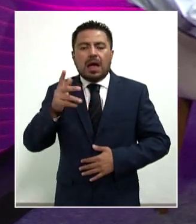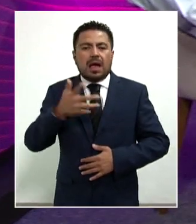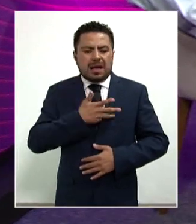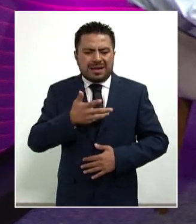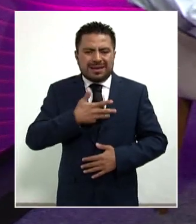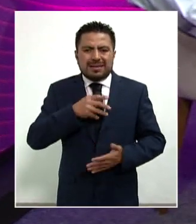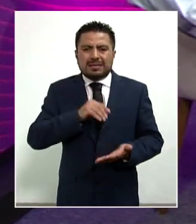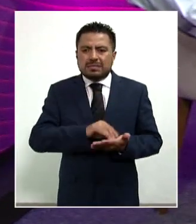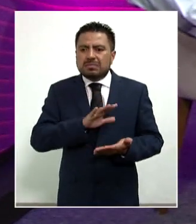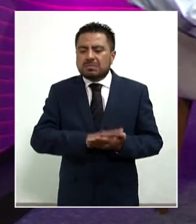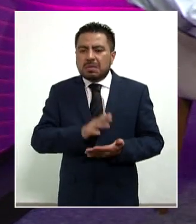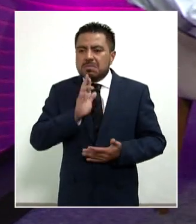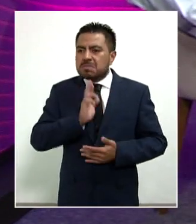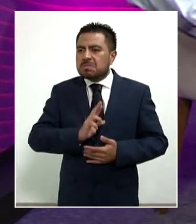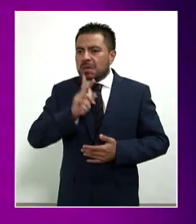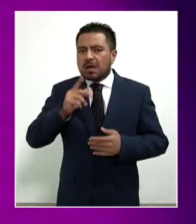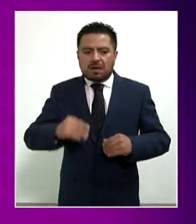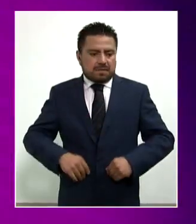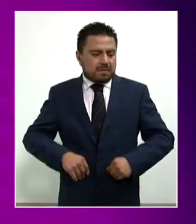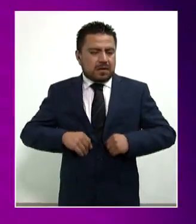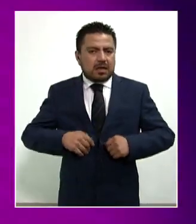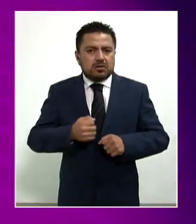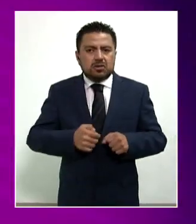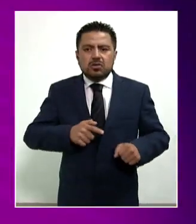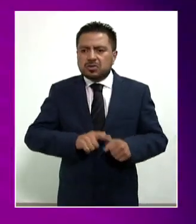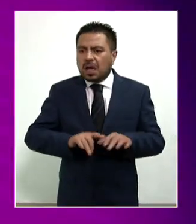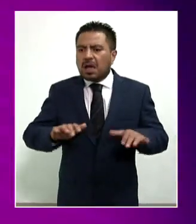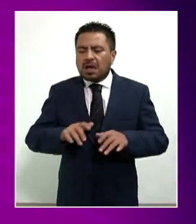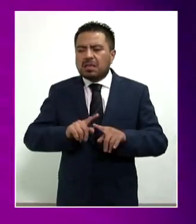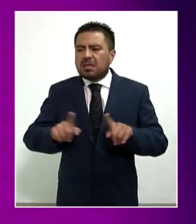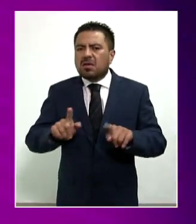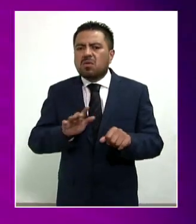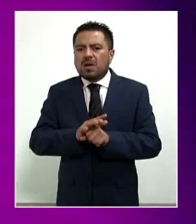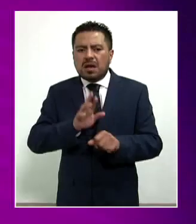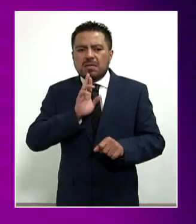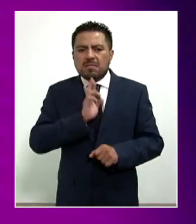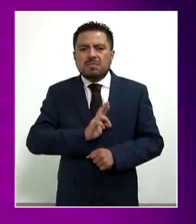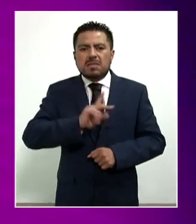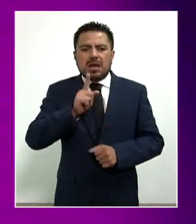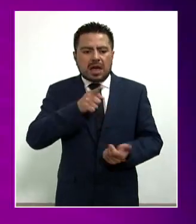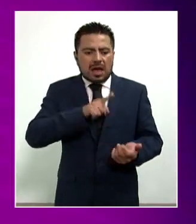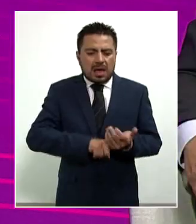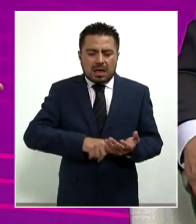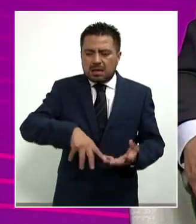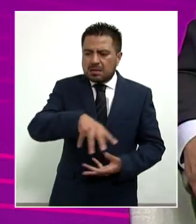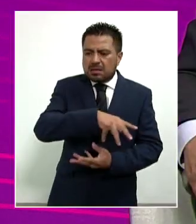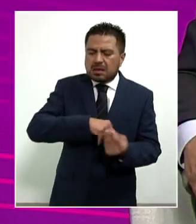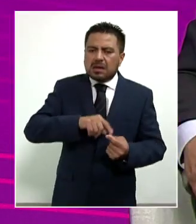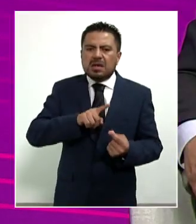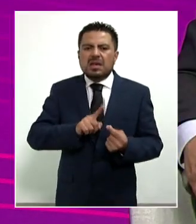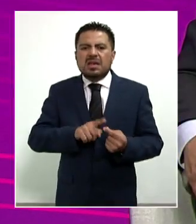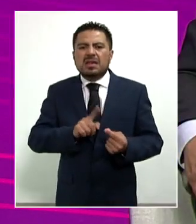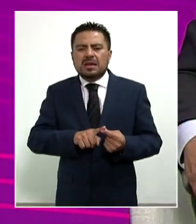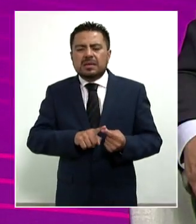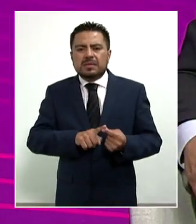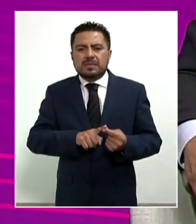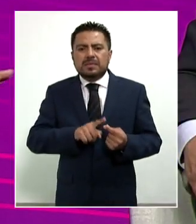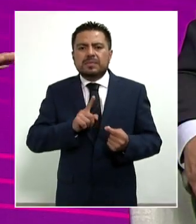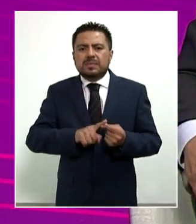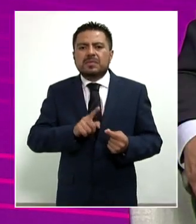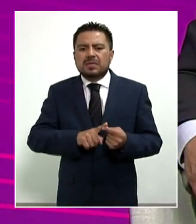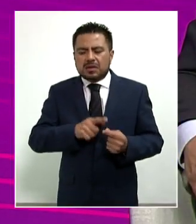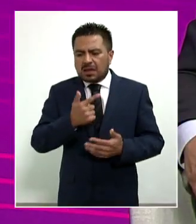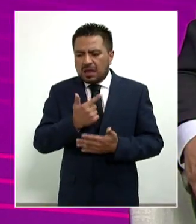una cierta mejora en las condiciones de vida, la diferencia de esa mejora entre los ingresos de quienes, digamos,